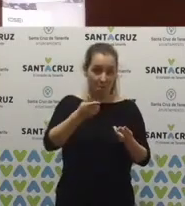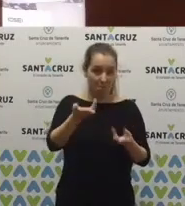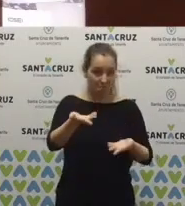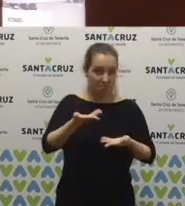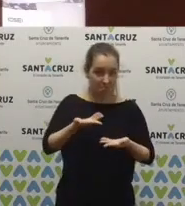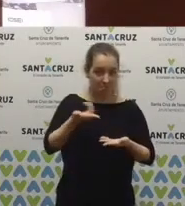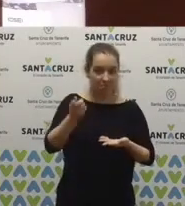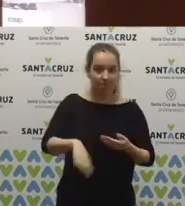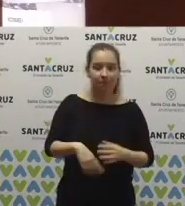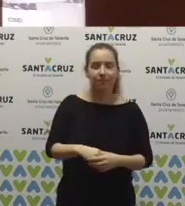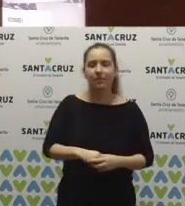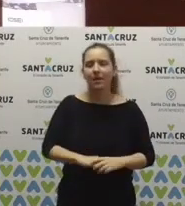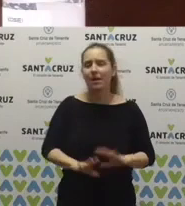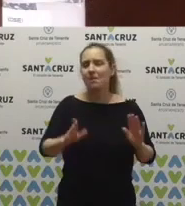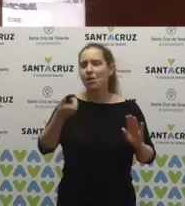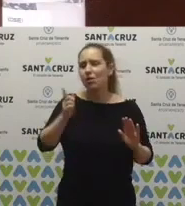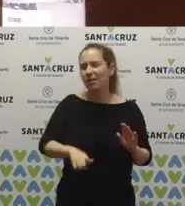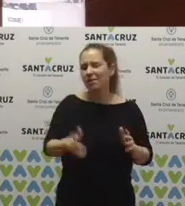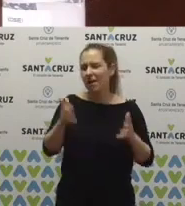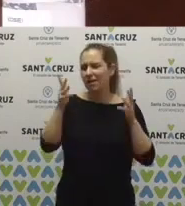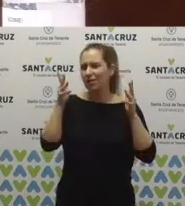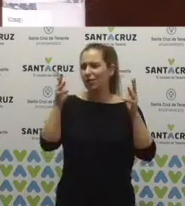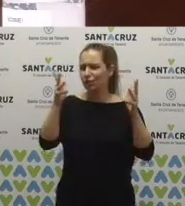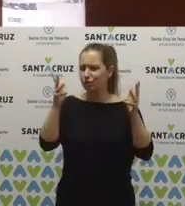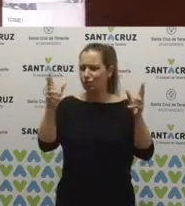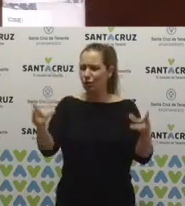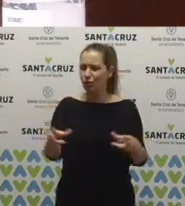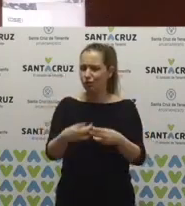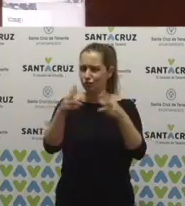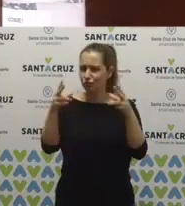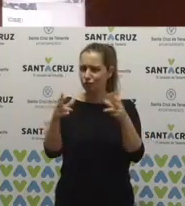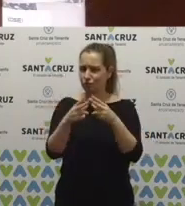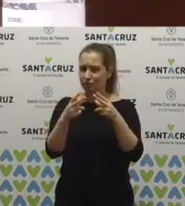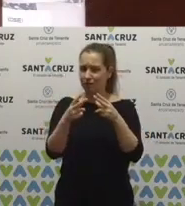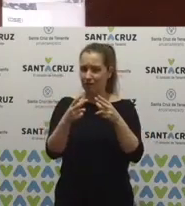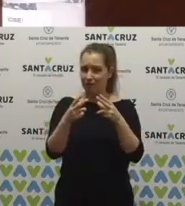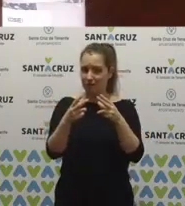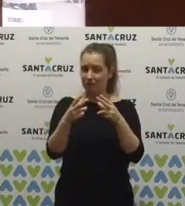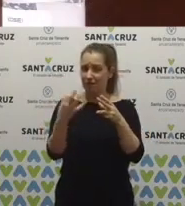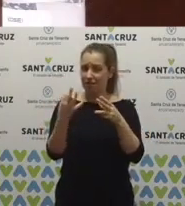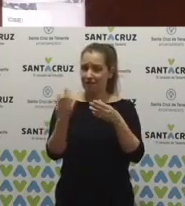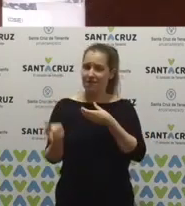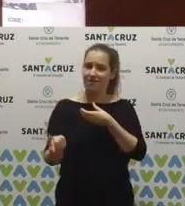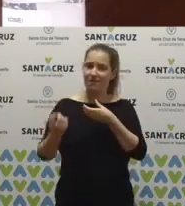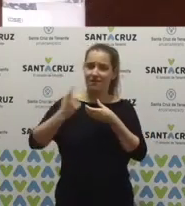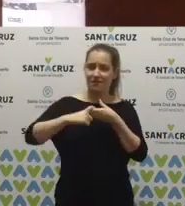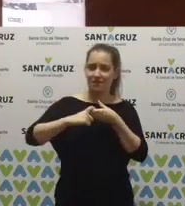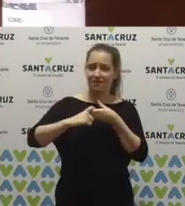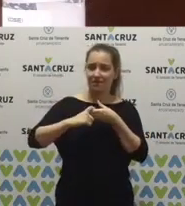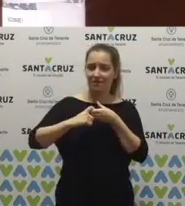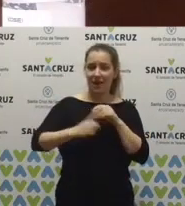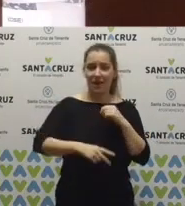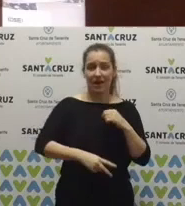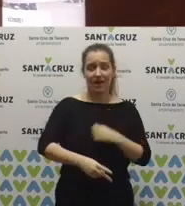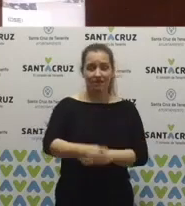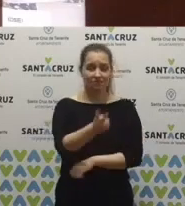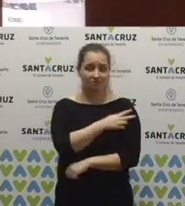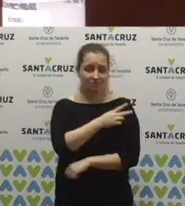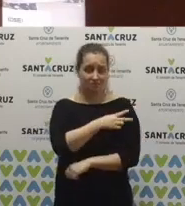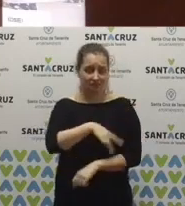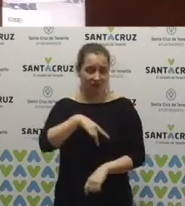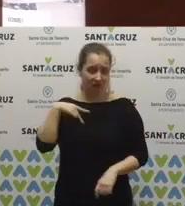en el consejo social del municipio el general jefe del mando militar de canarias